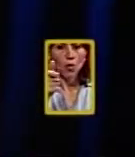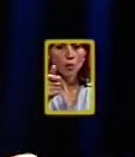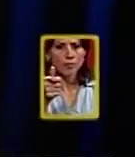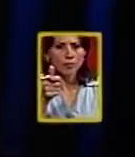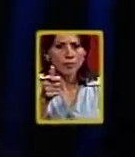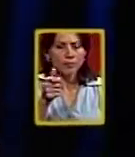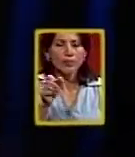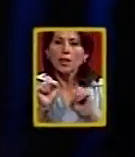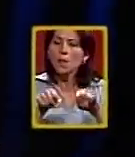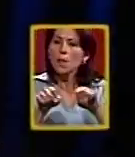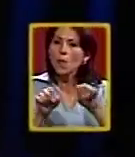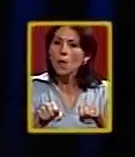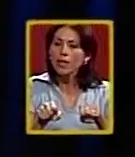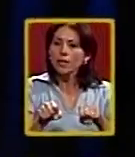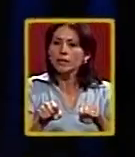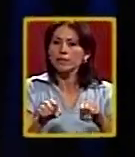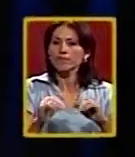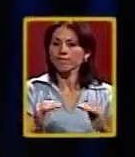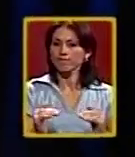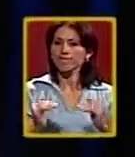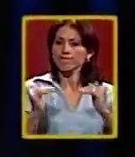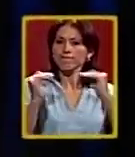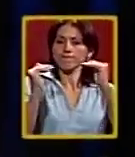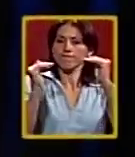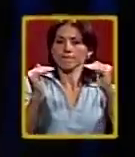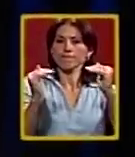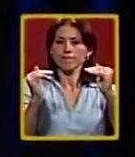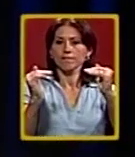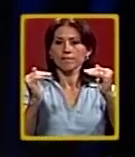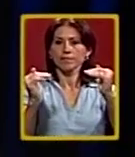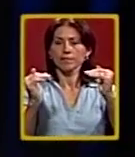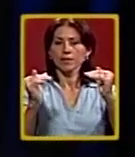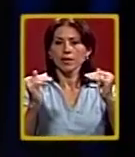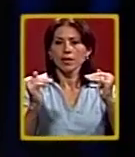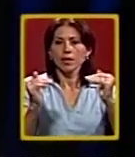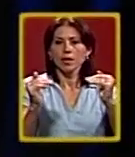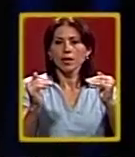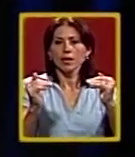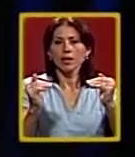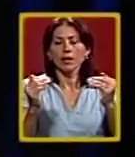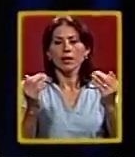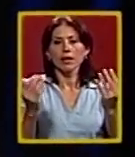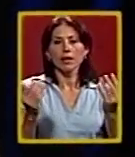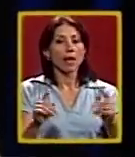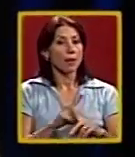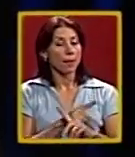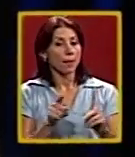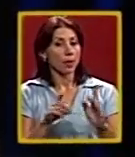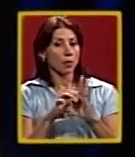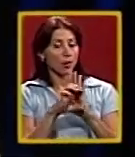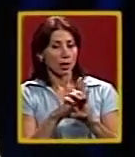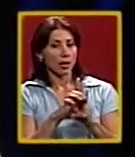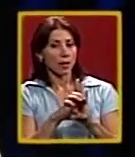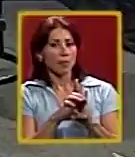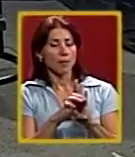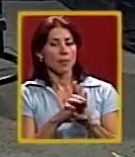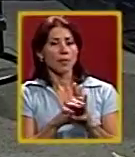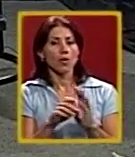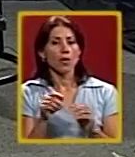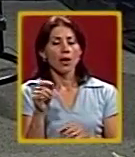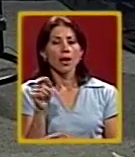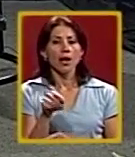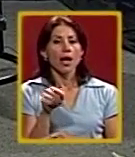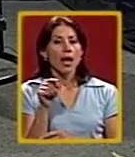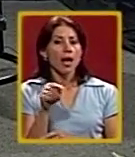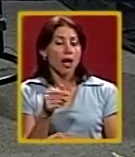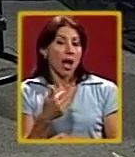pasar a esos estratos mucho más altos. Pero, por ejemplo, ha sido más difícil.